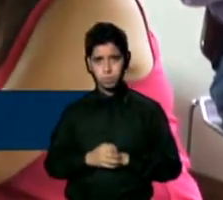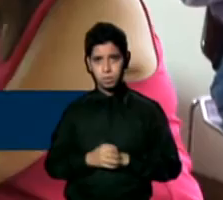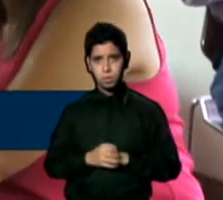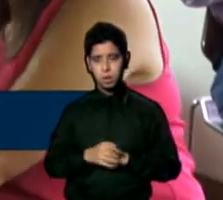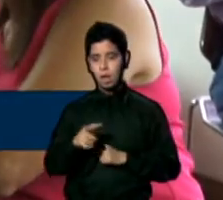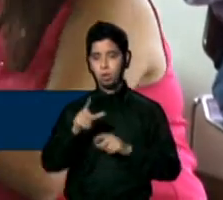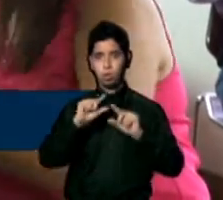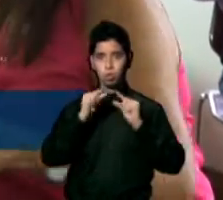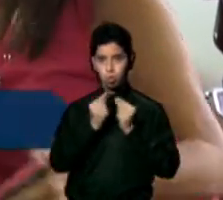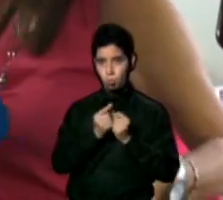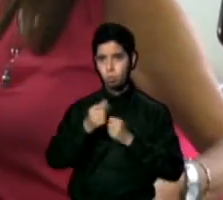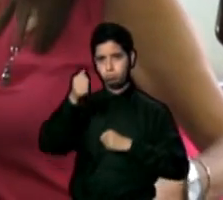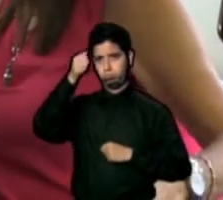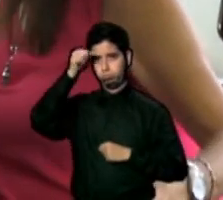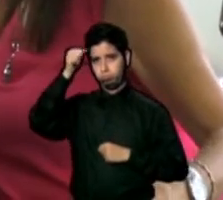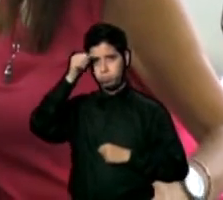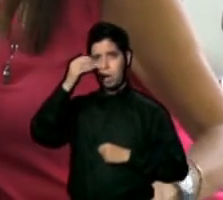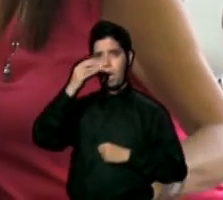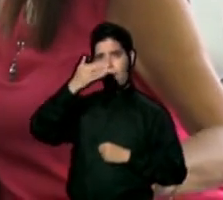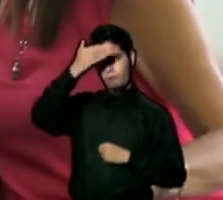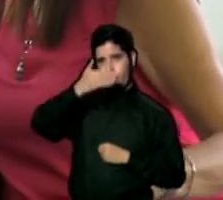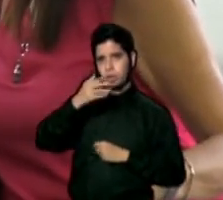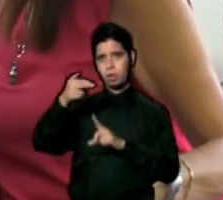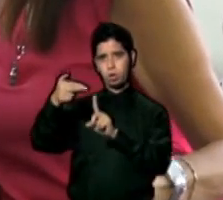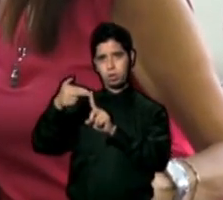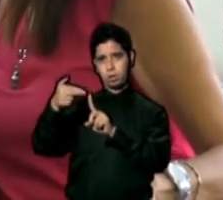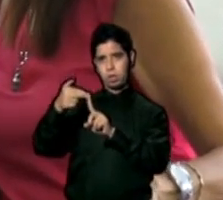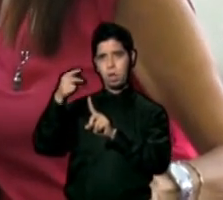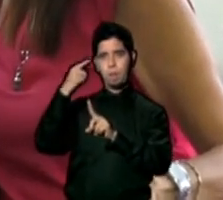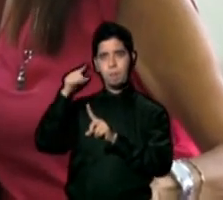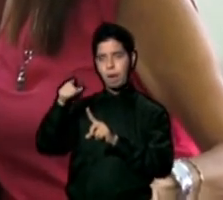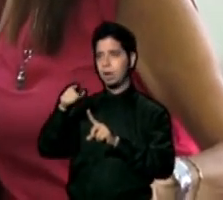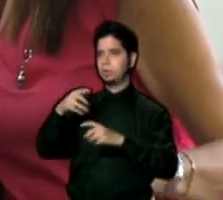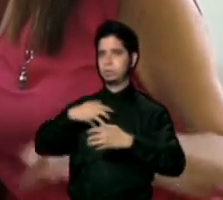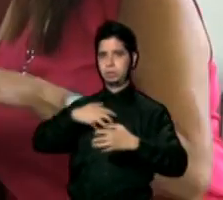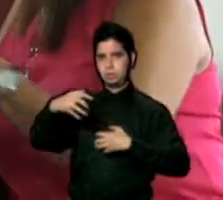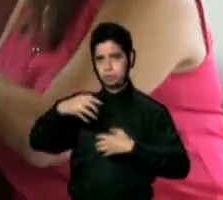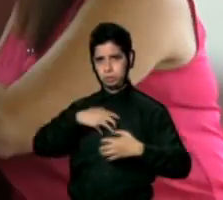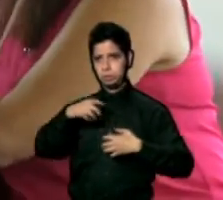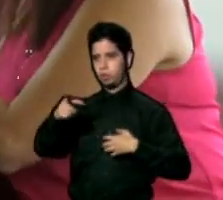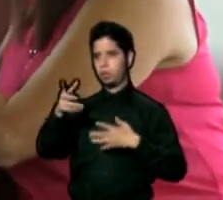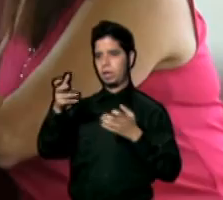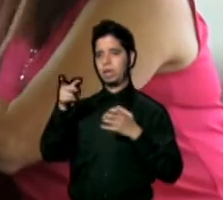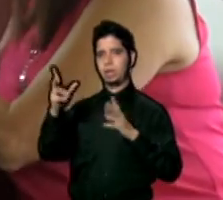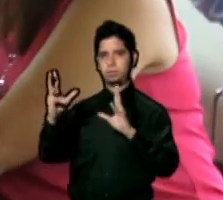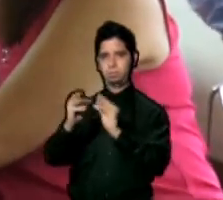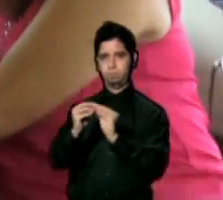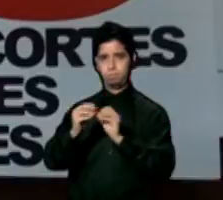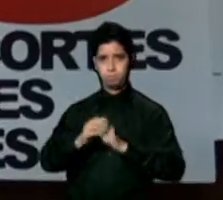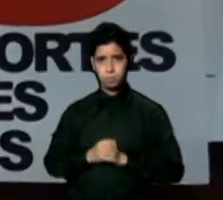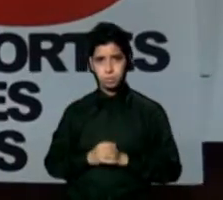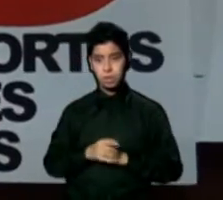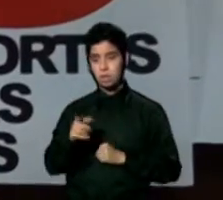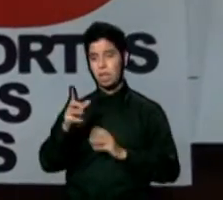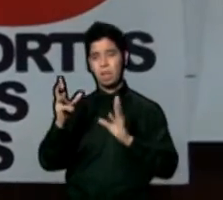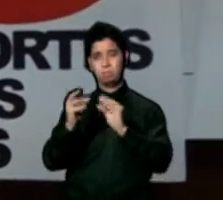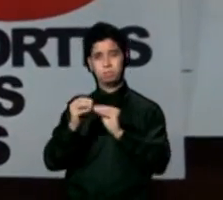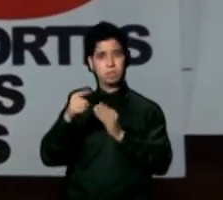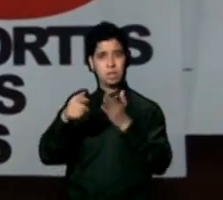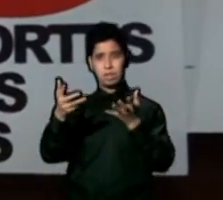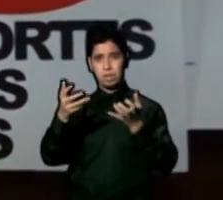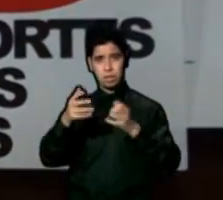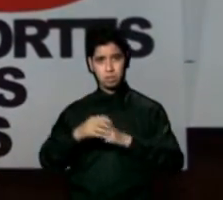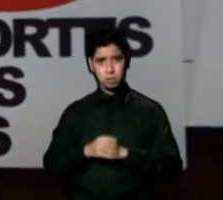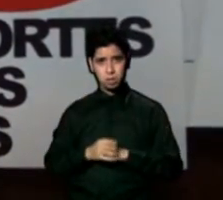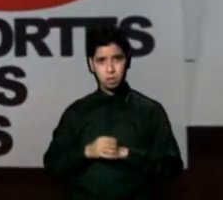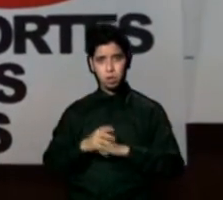hotel para denunciar el supuesto propósito de colaboración que persigue la conferencia. Según la Concertación, la actividad busca que los